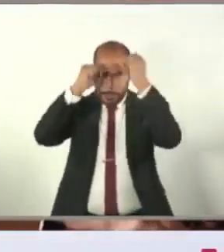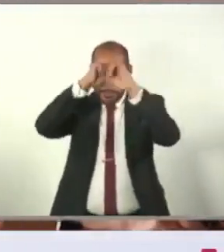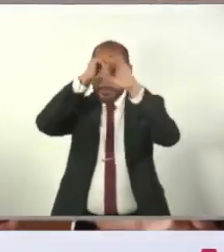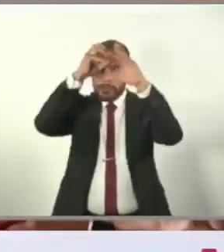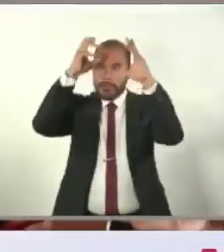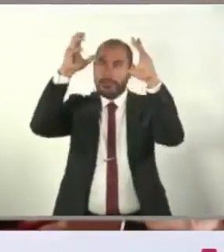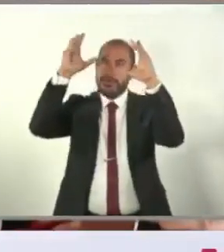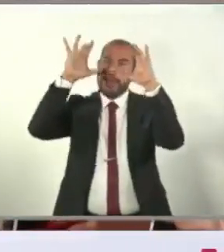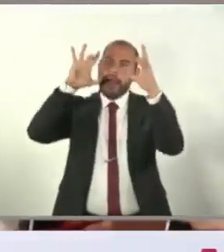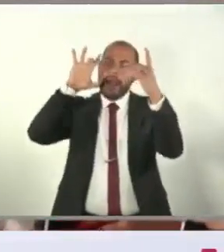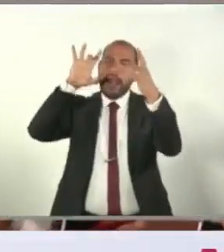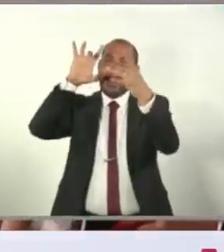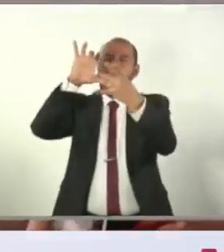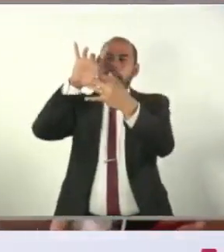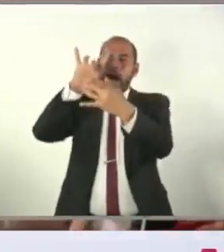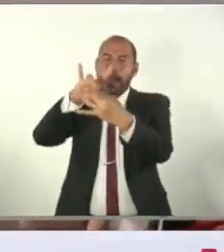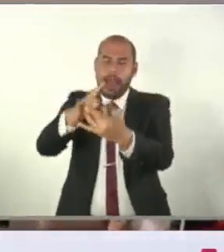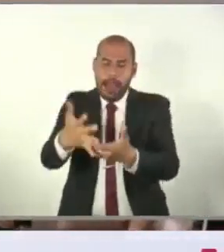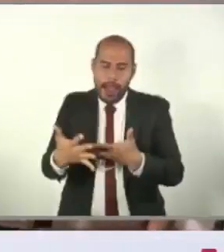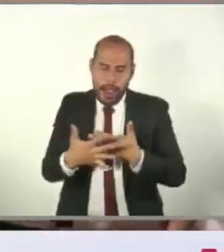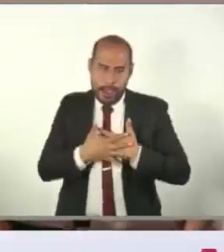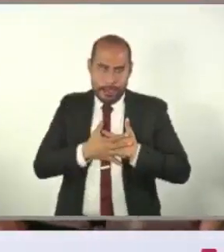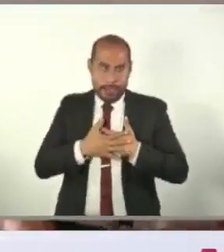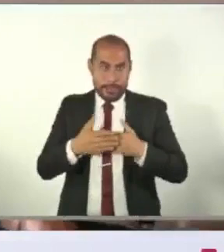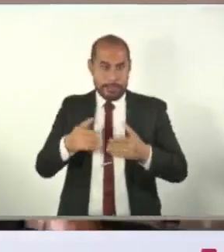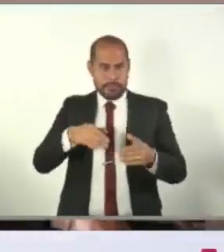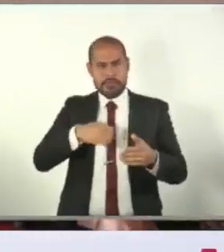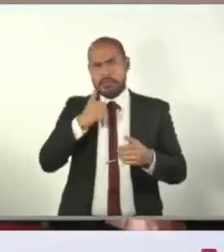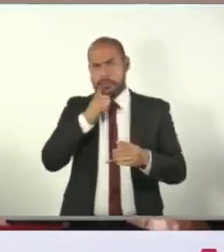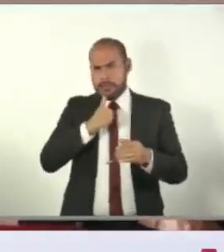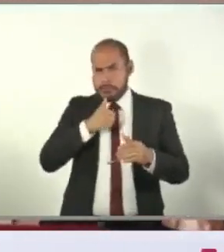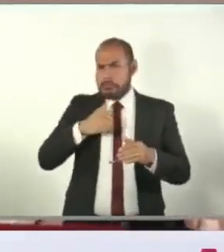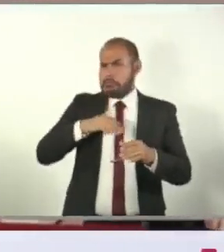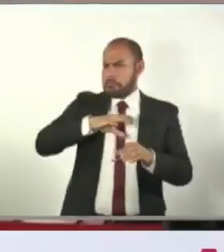acaba por ir dejando su huella en todo.